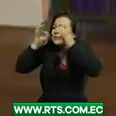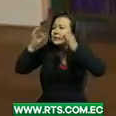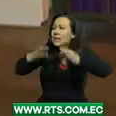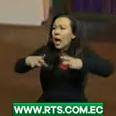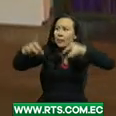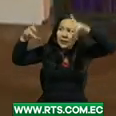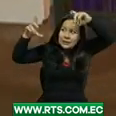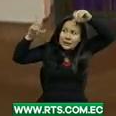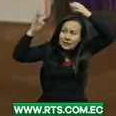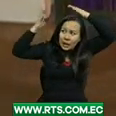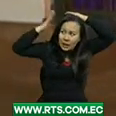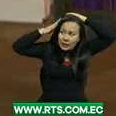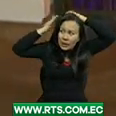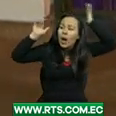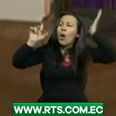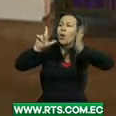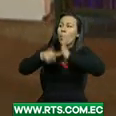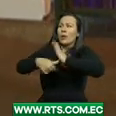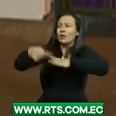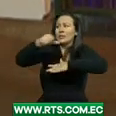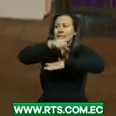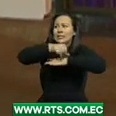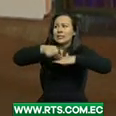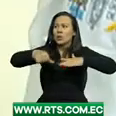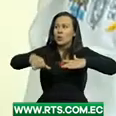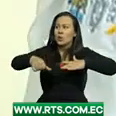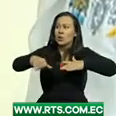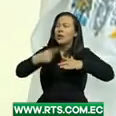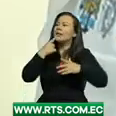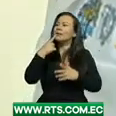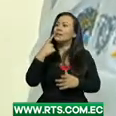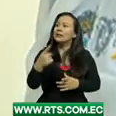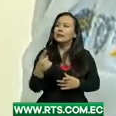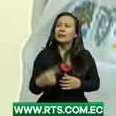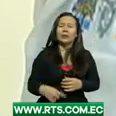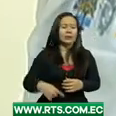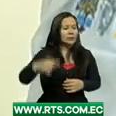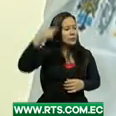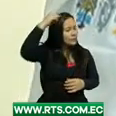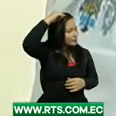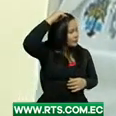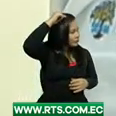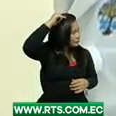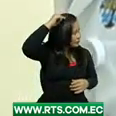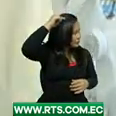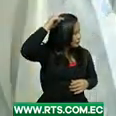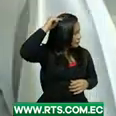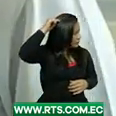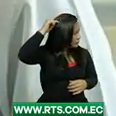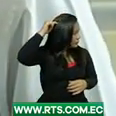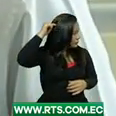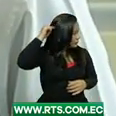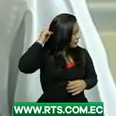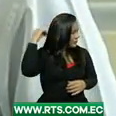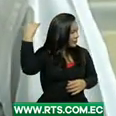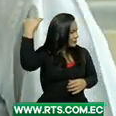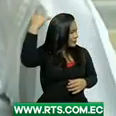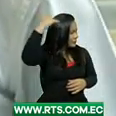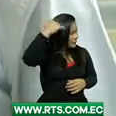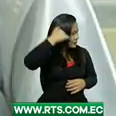imágenes para llevarlo a quirófano. Explica que se trata de una herida cráneo-cerebral penetrante de 15